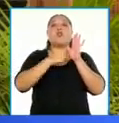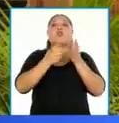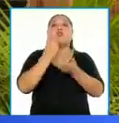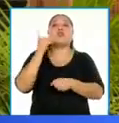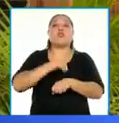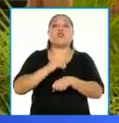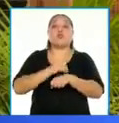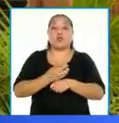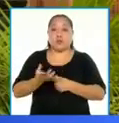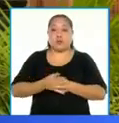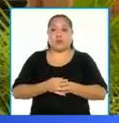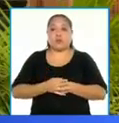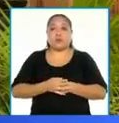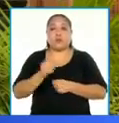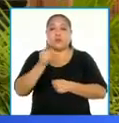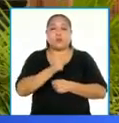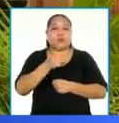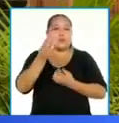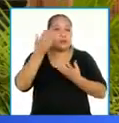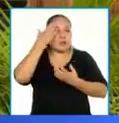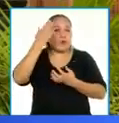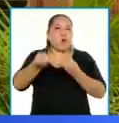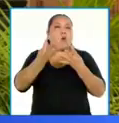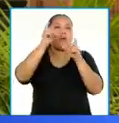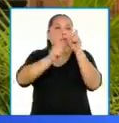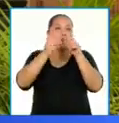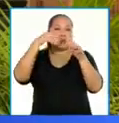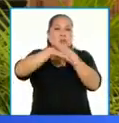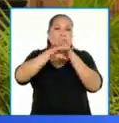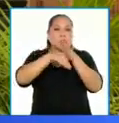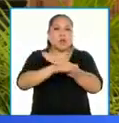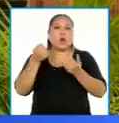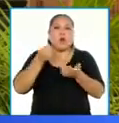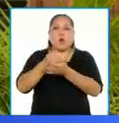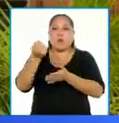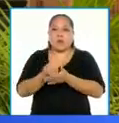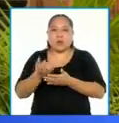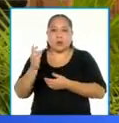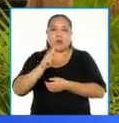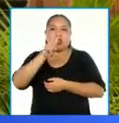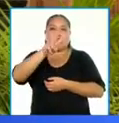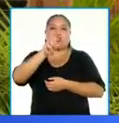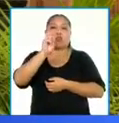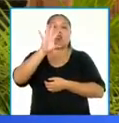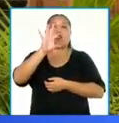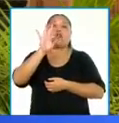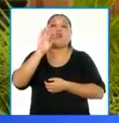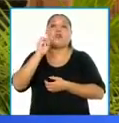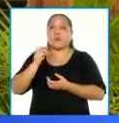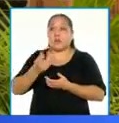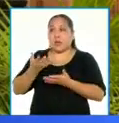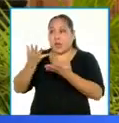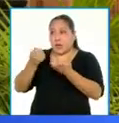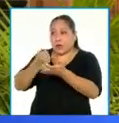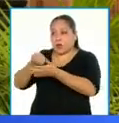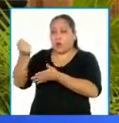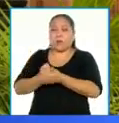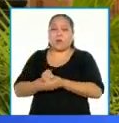proceso de especulación. ¿Y saben cuántas personas están registradas y ya importaron o están en ese proceso? 290. O sea,